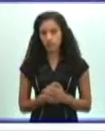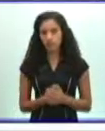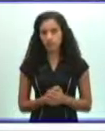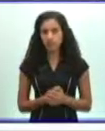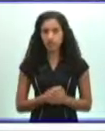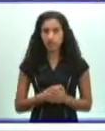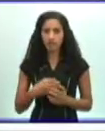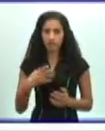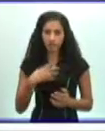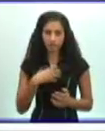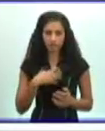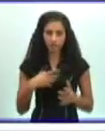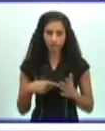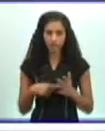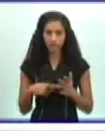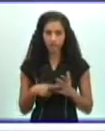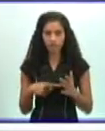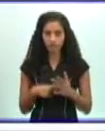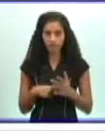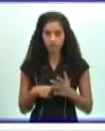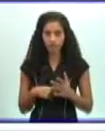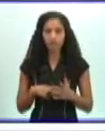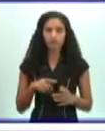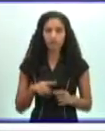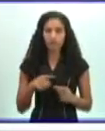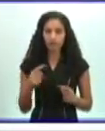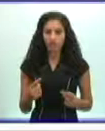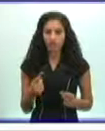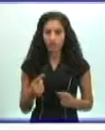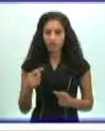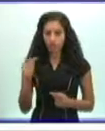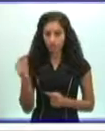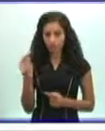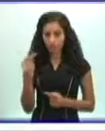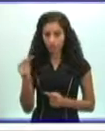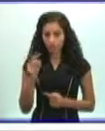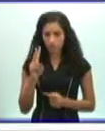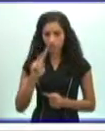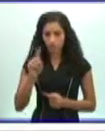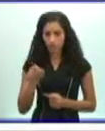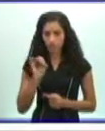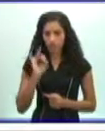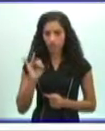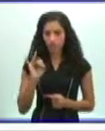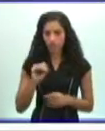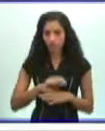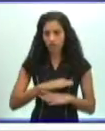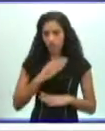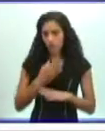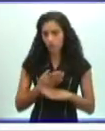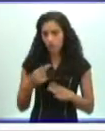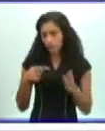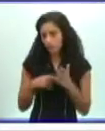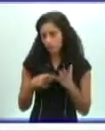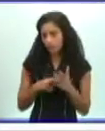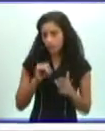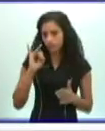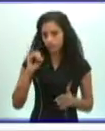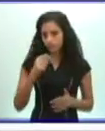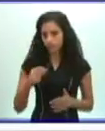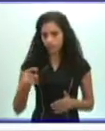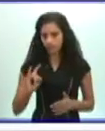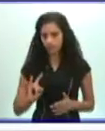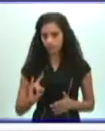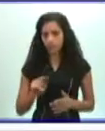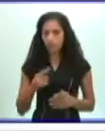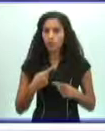hemos multiplicado o lo vamos a multiplicar por menos 2,7 y luego por 7/9.